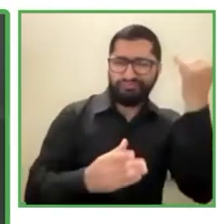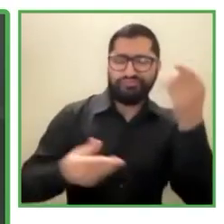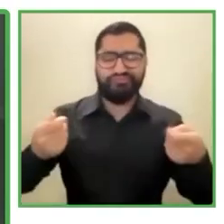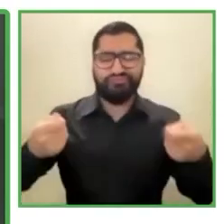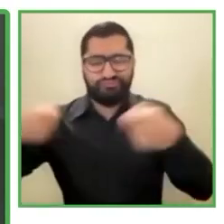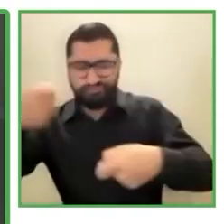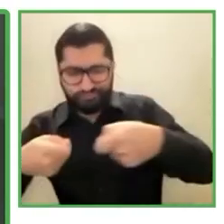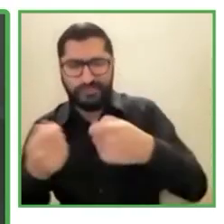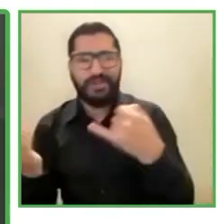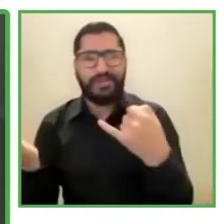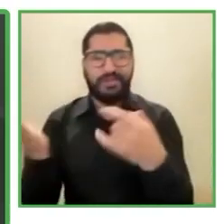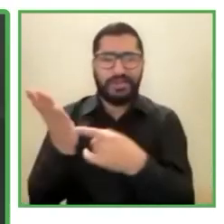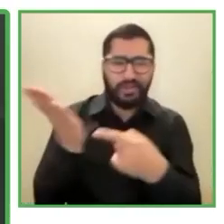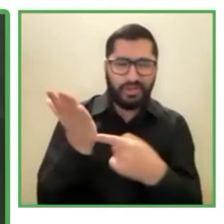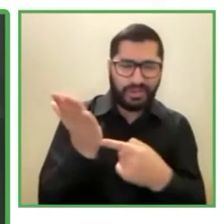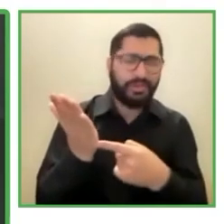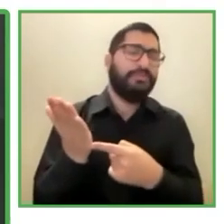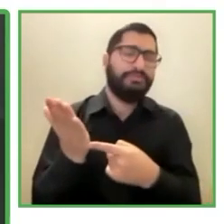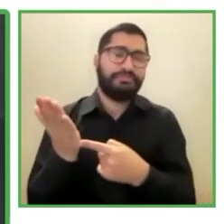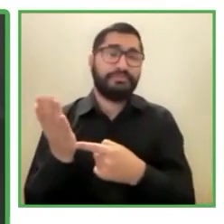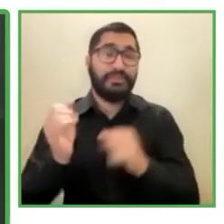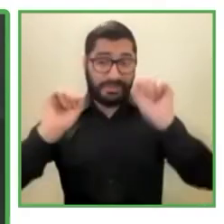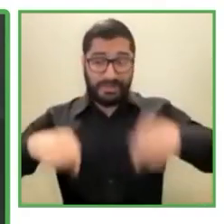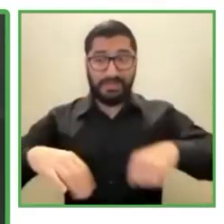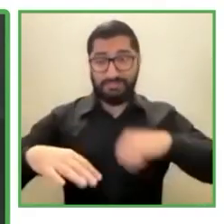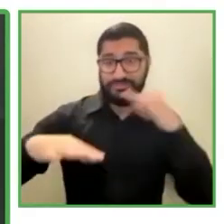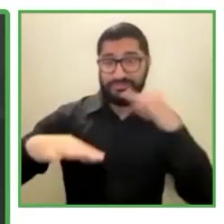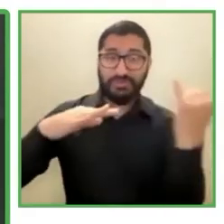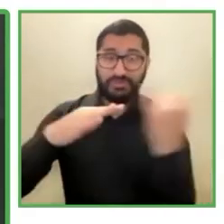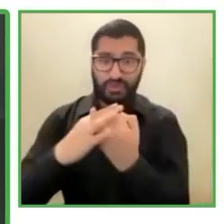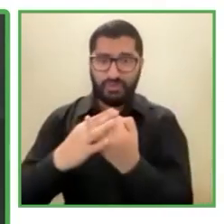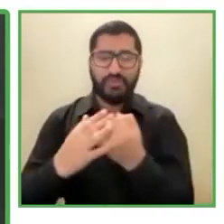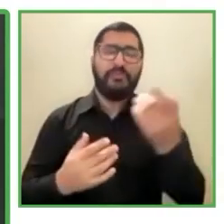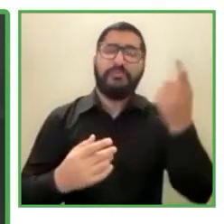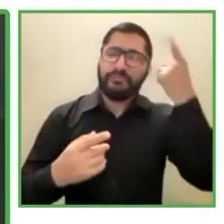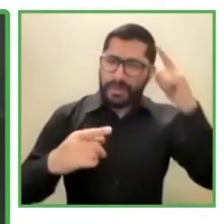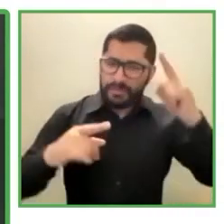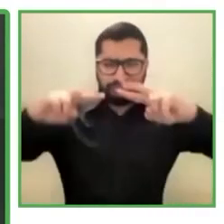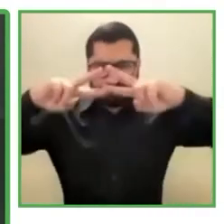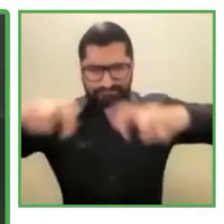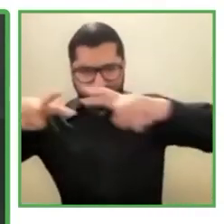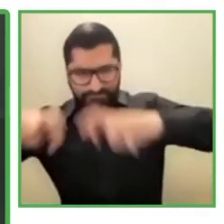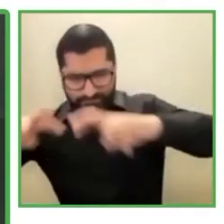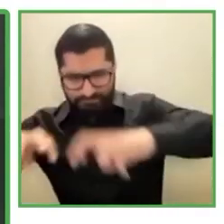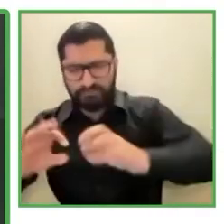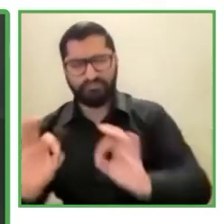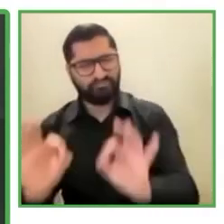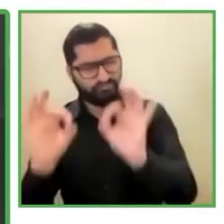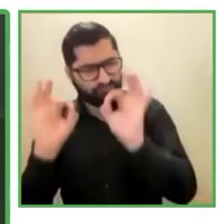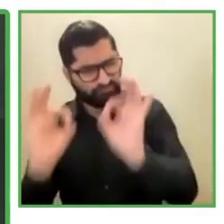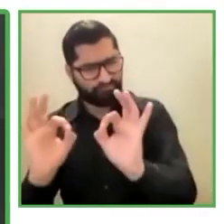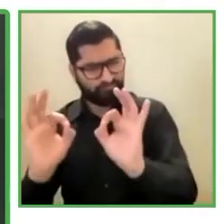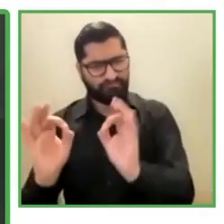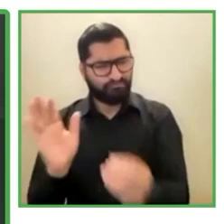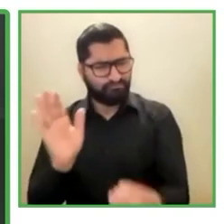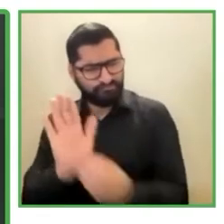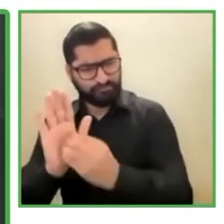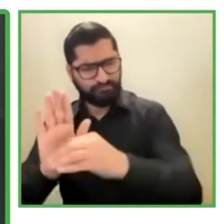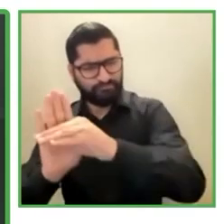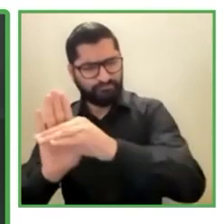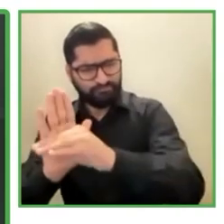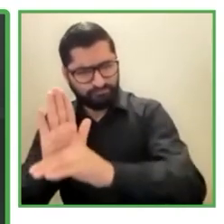explorar las formas más efectivas para promoverlas y difundirlas. Creo que estamos frente a